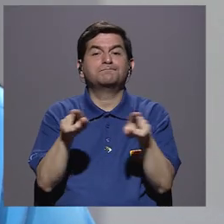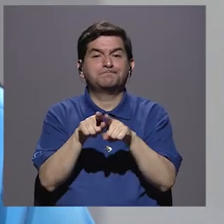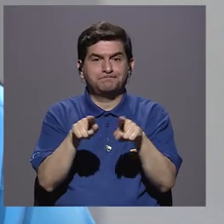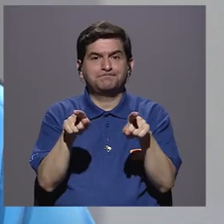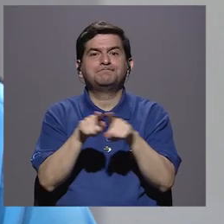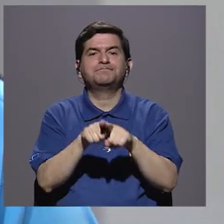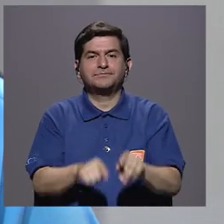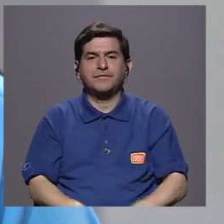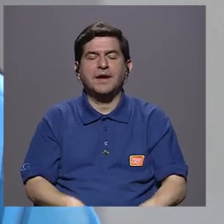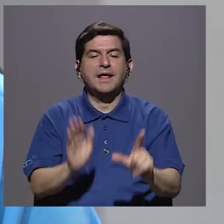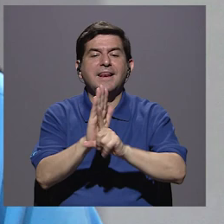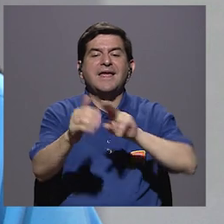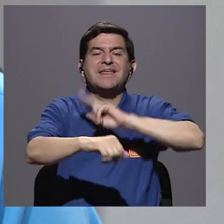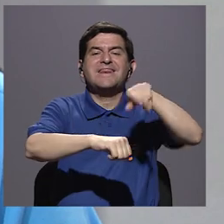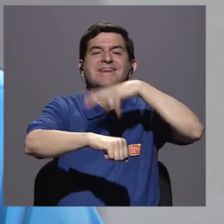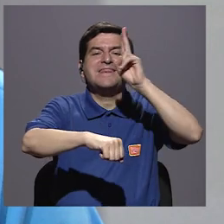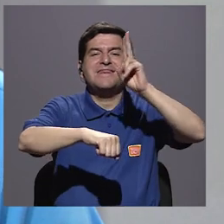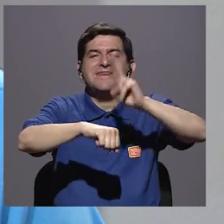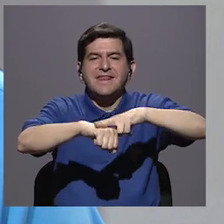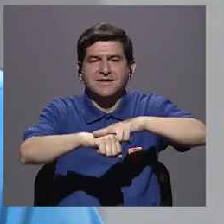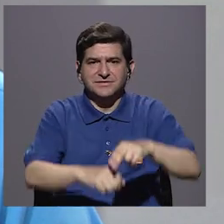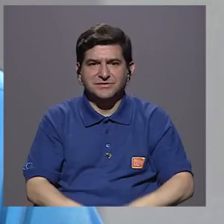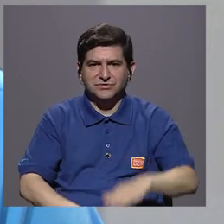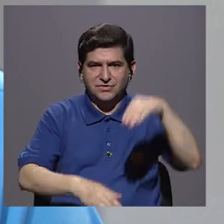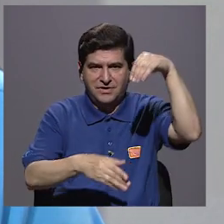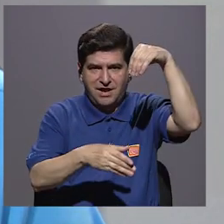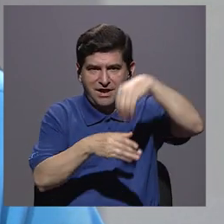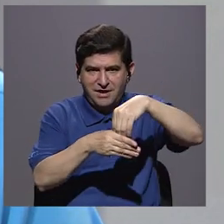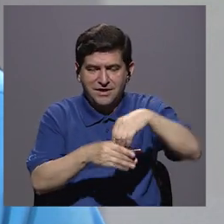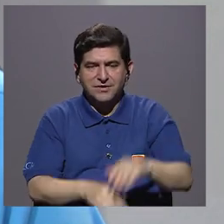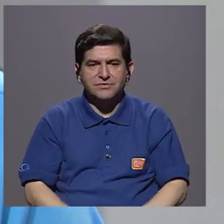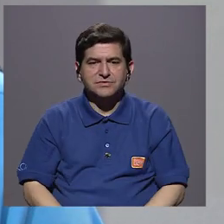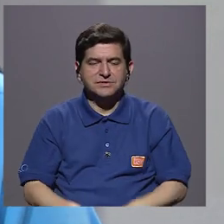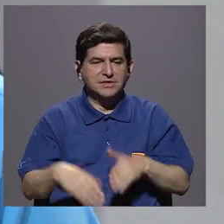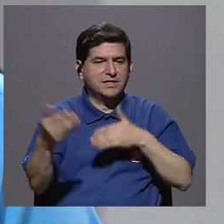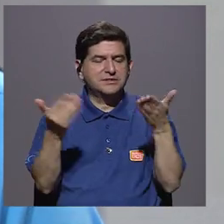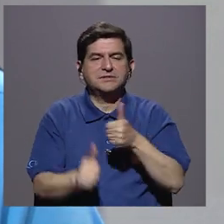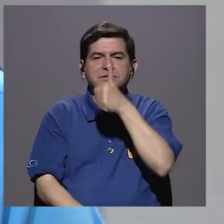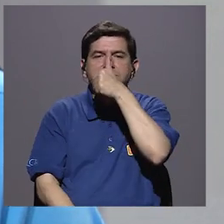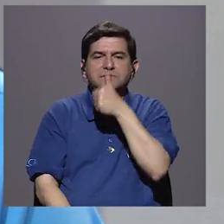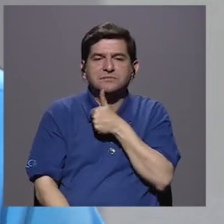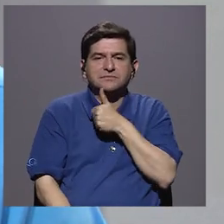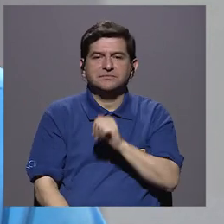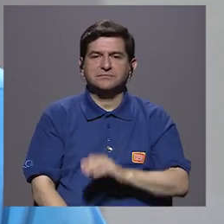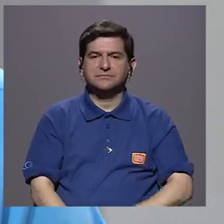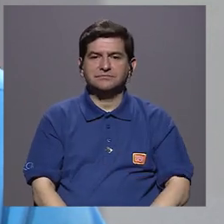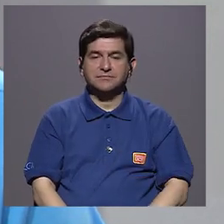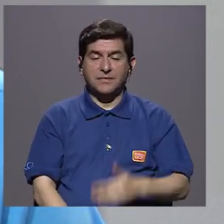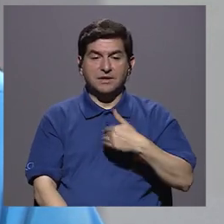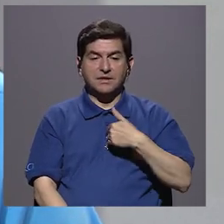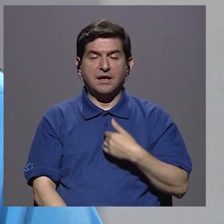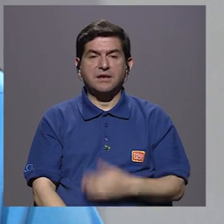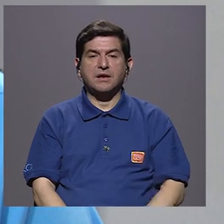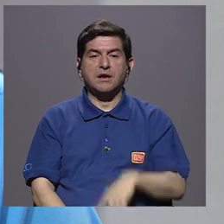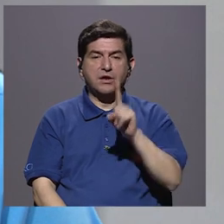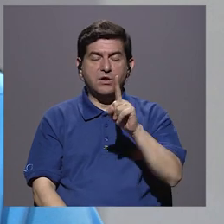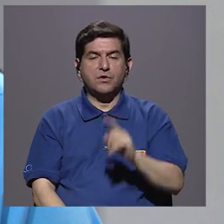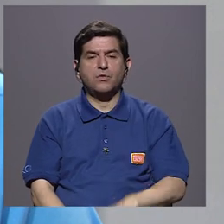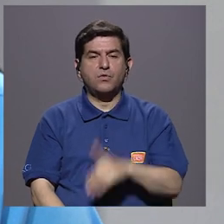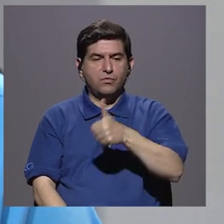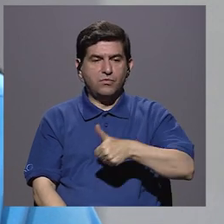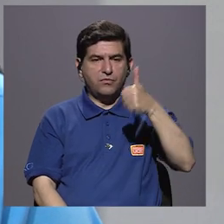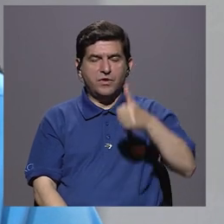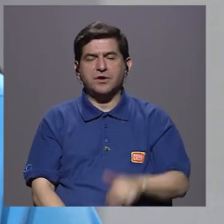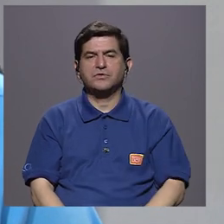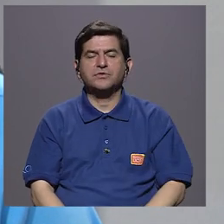también, sí, esa ley es una ley nacional que incluye la prestación privada de servicios, entonces uh-huh. Tenemos un regente que es la